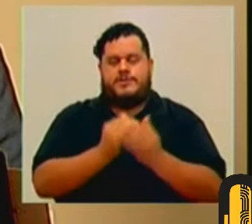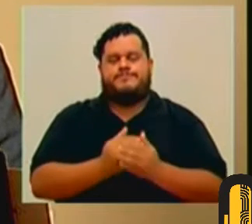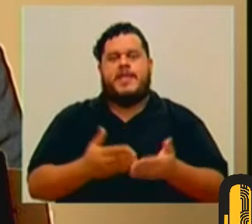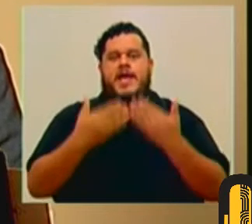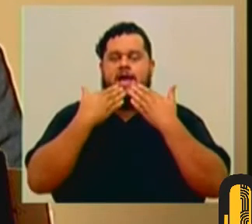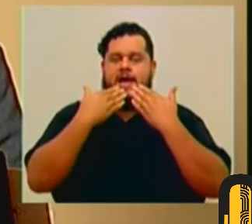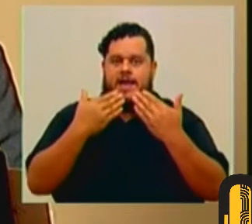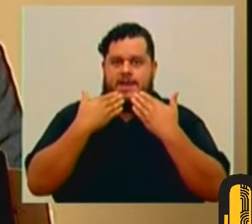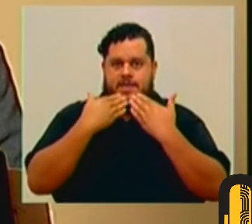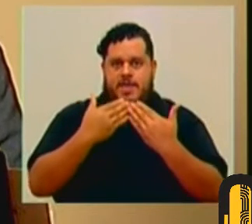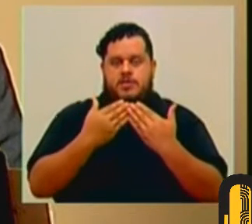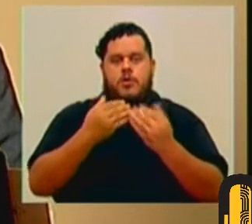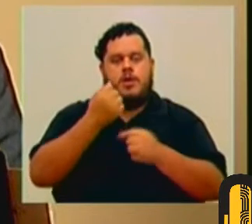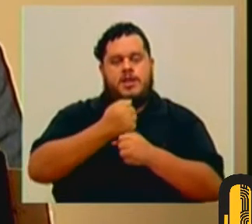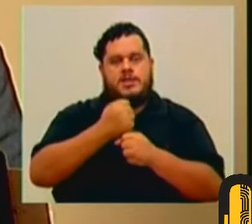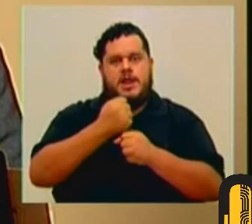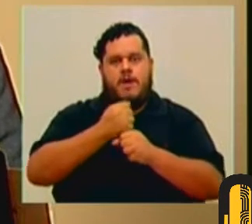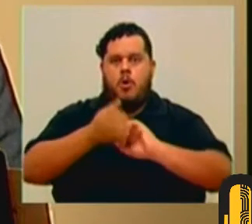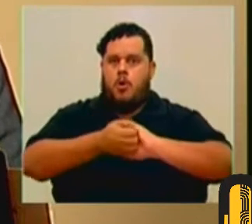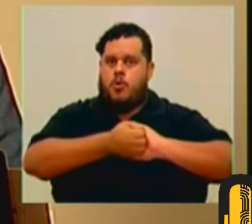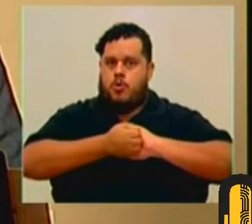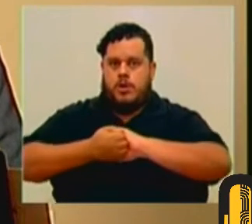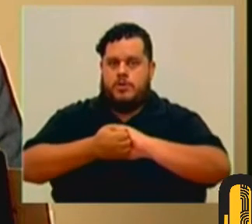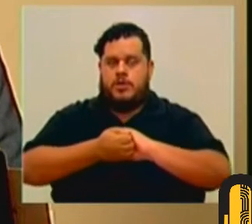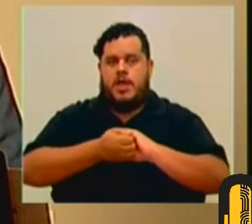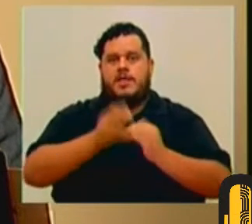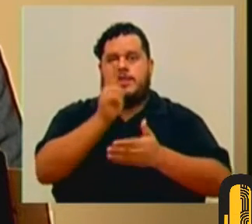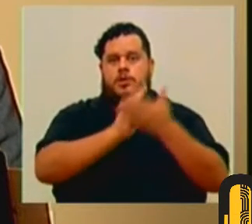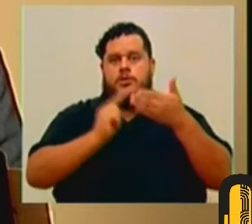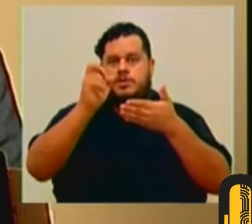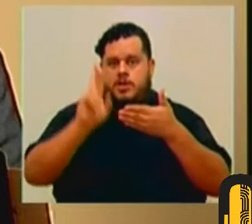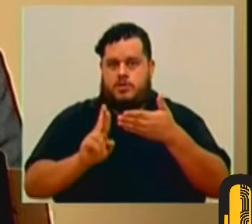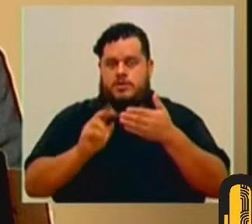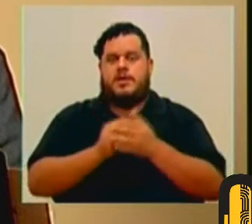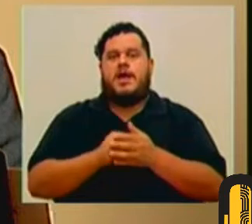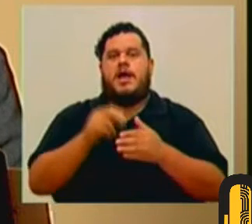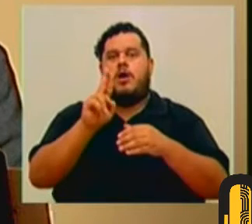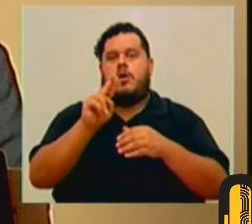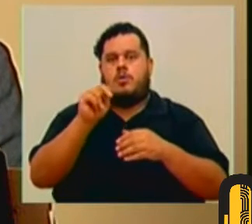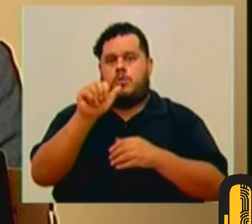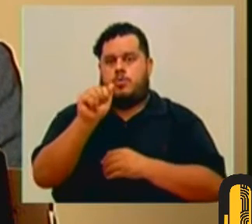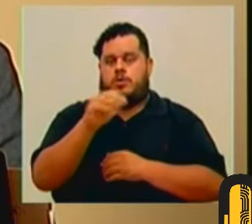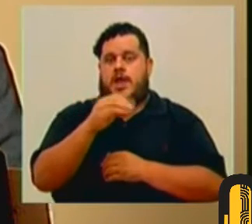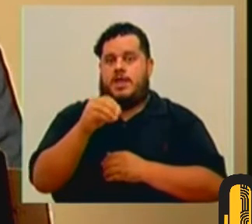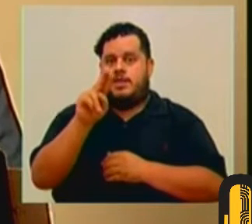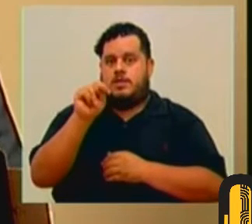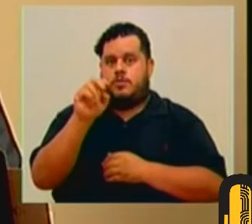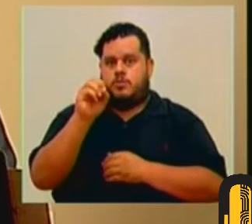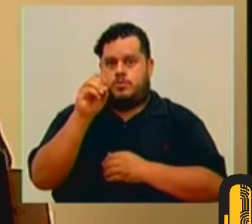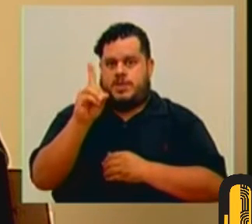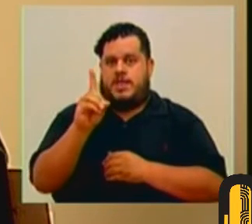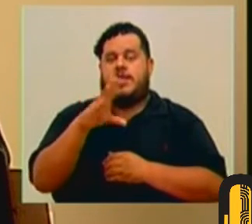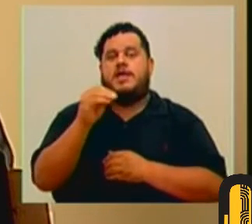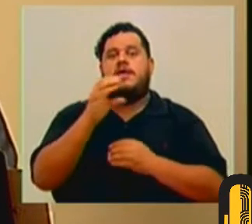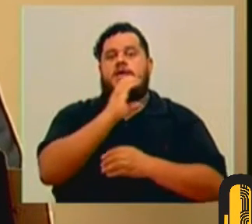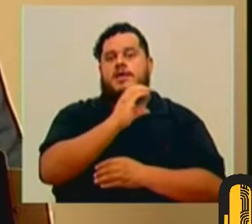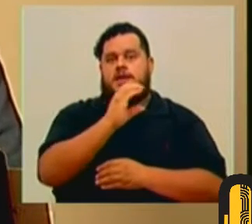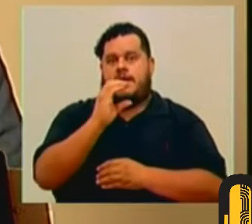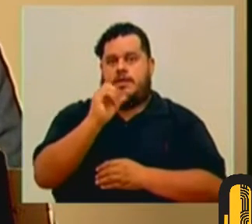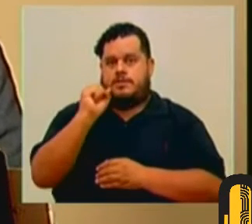Agradezco el trabajo colaborativo de la Universidad de Costa Rica, la Universidad Nacional, la UNED y la Caja